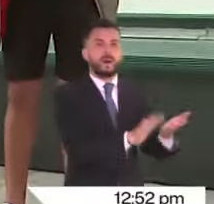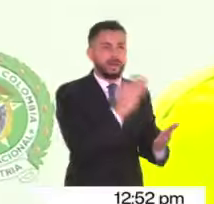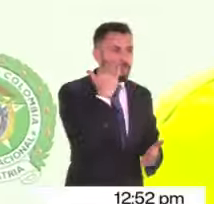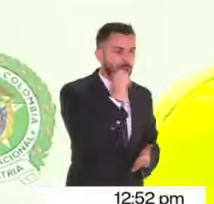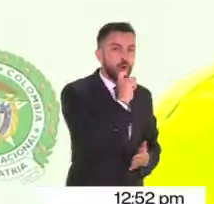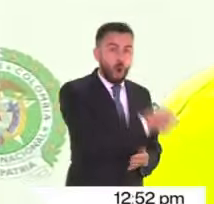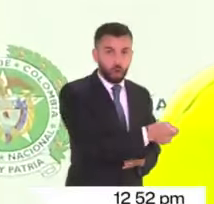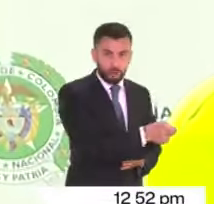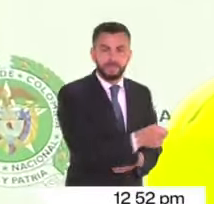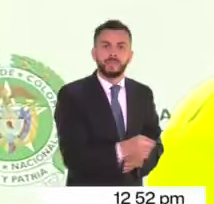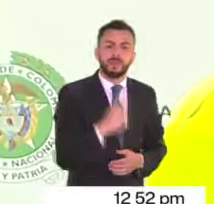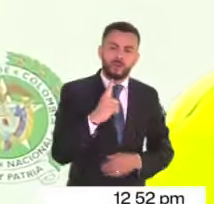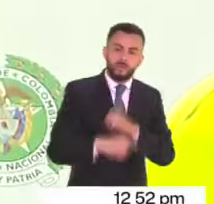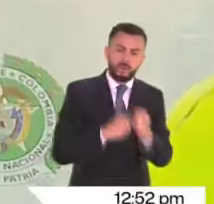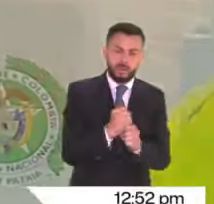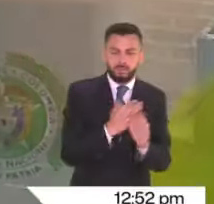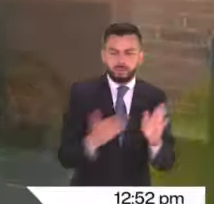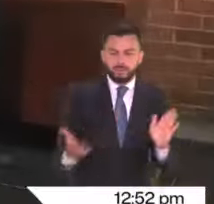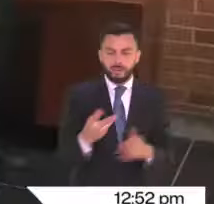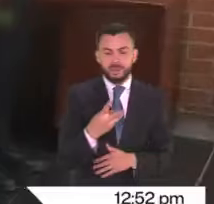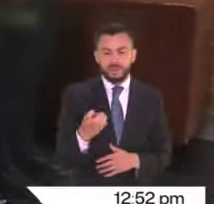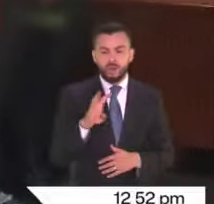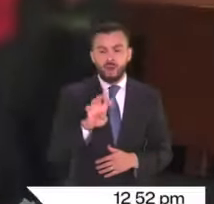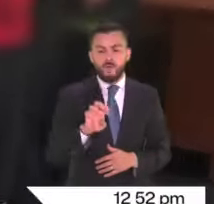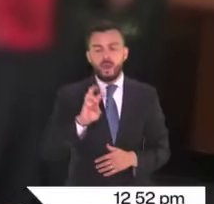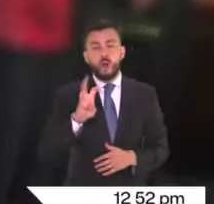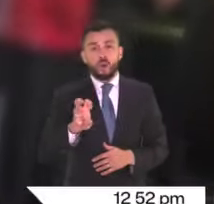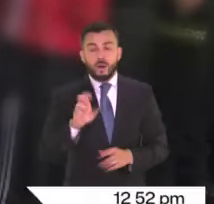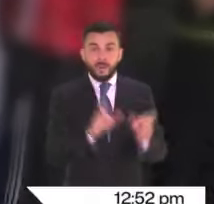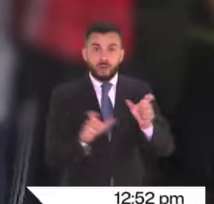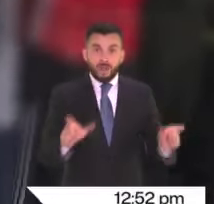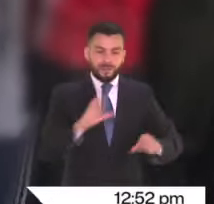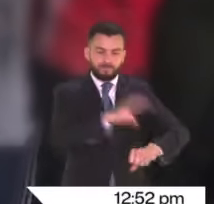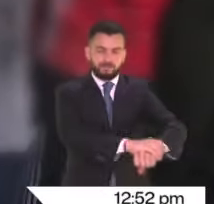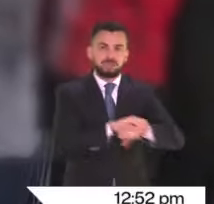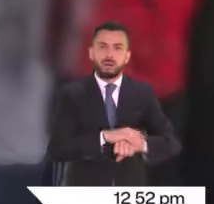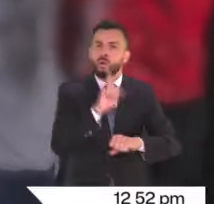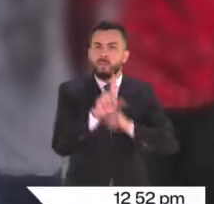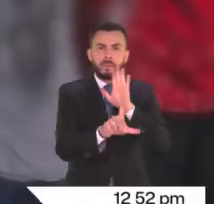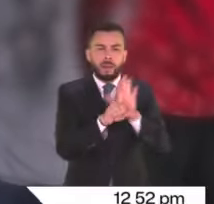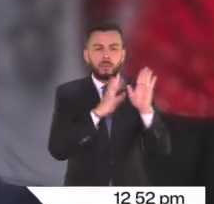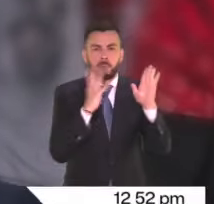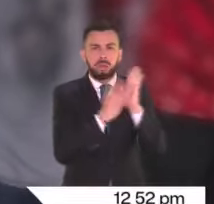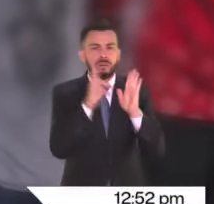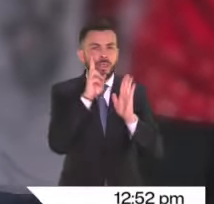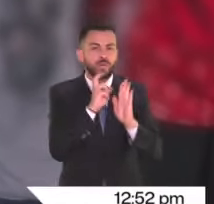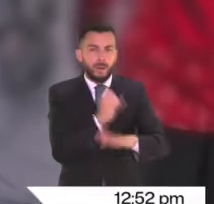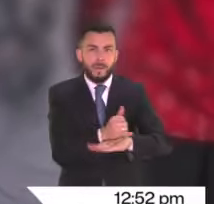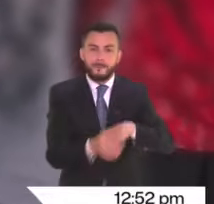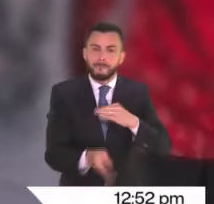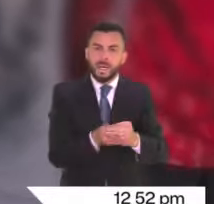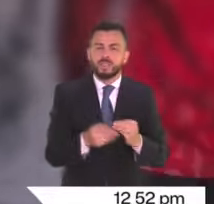a 398 personas por delitos sexuales y se han recibido más de 6.900